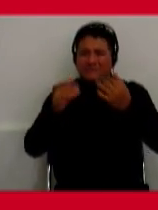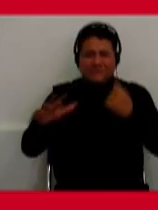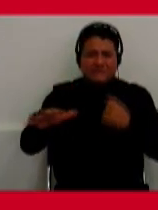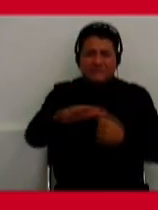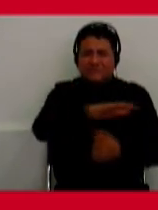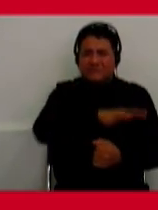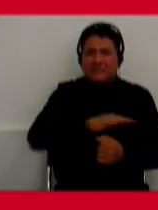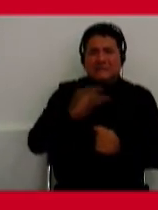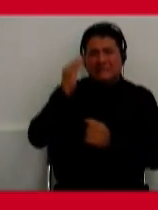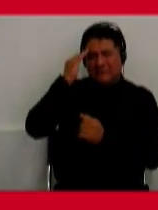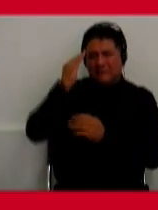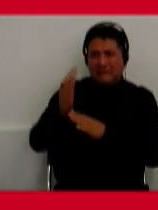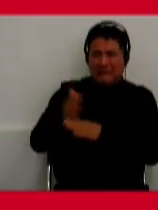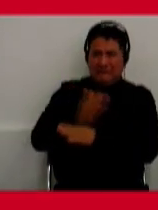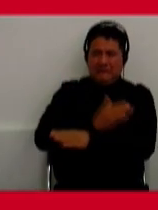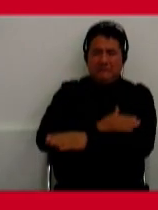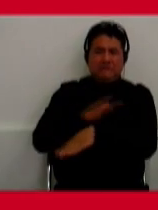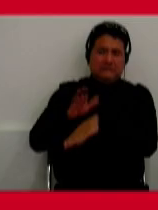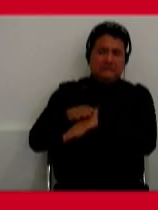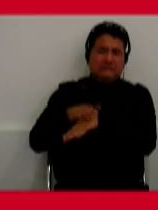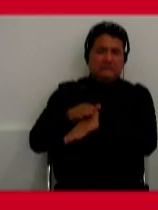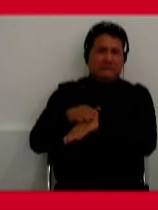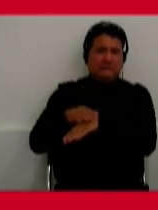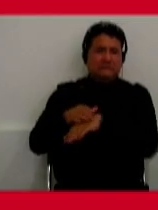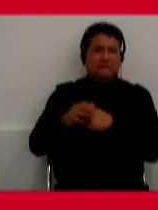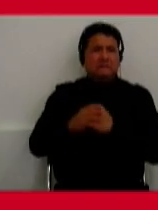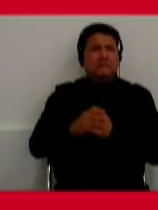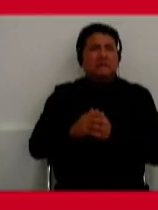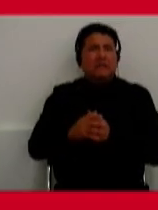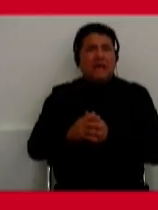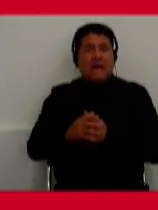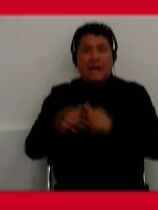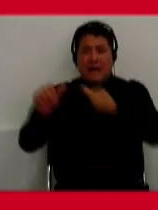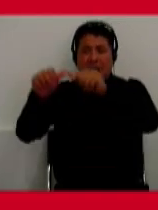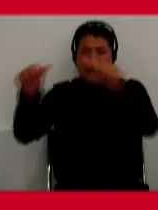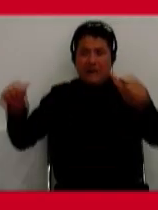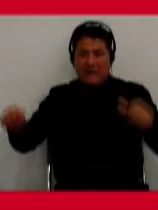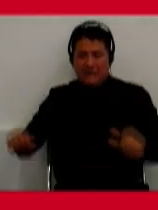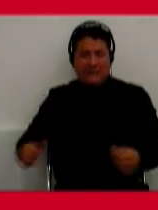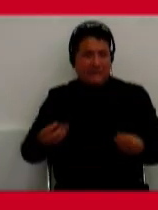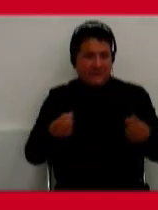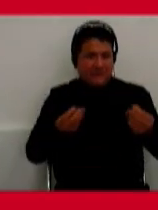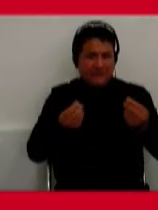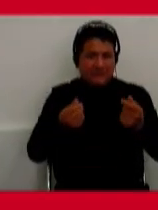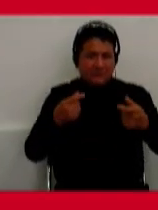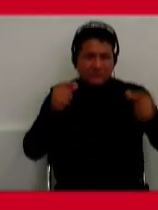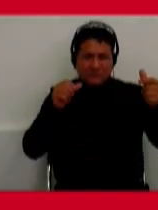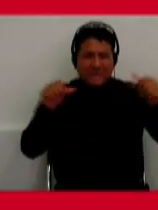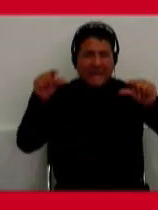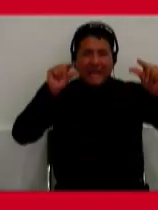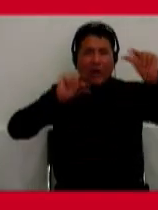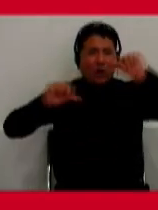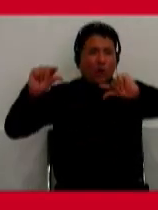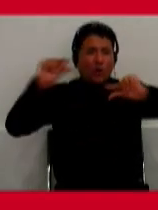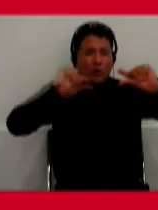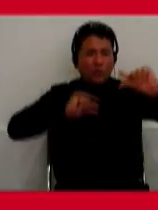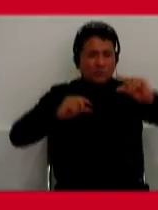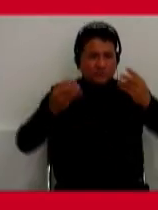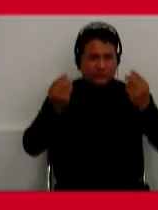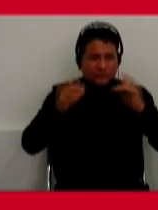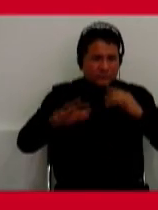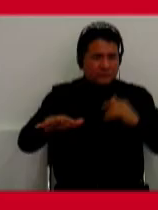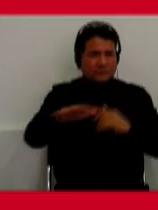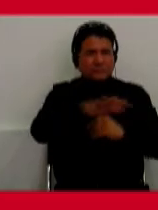áreas. El área de geología entrega información al equipo de geomecánica, el equipo de geomecánica